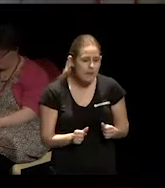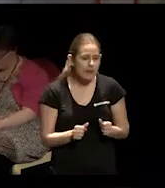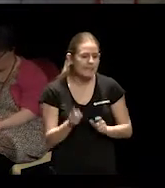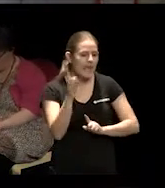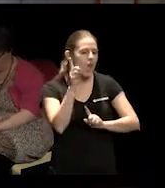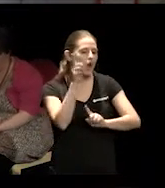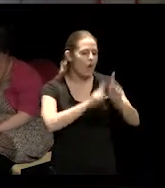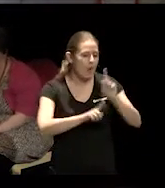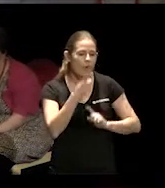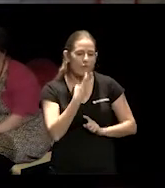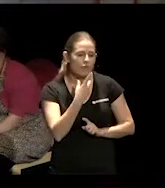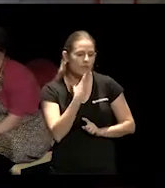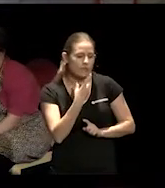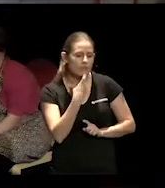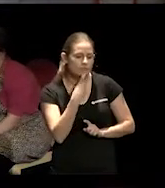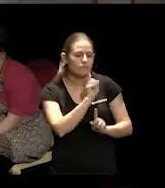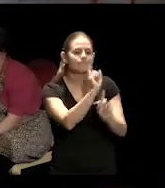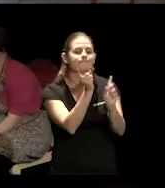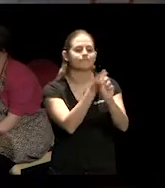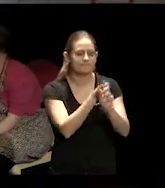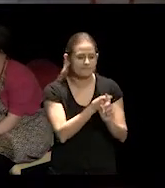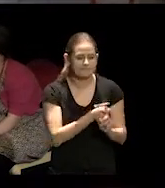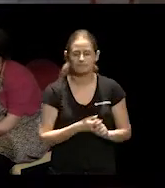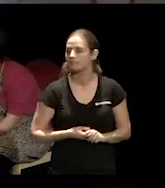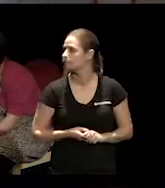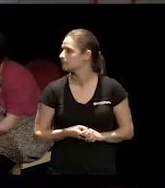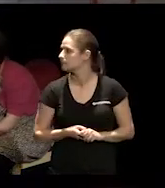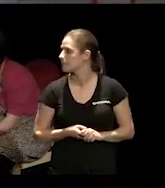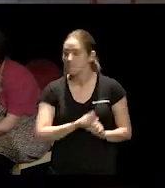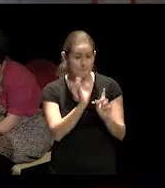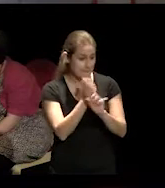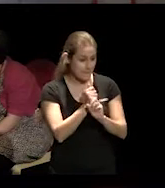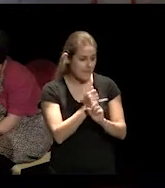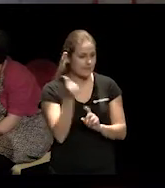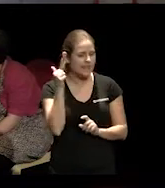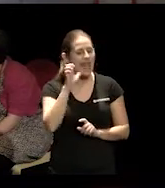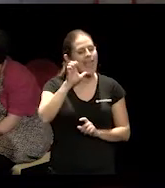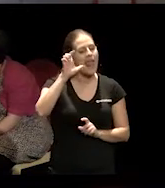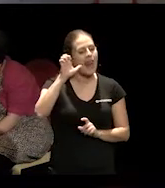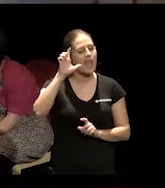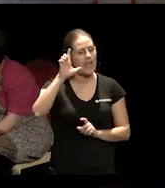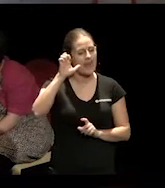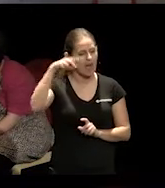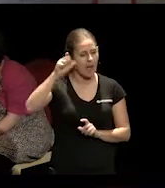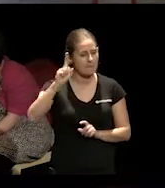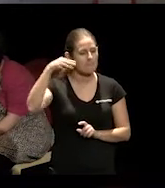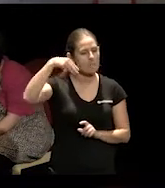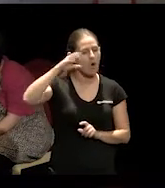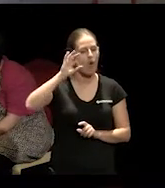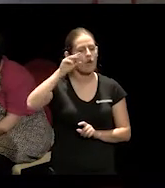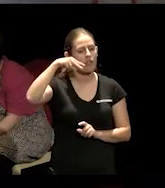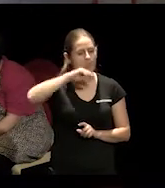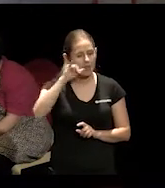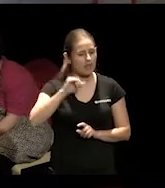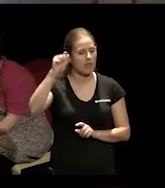aquí tenemos otra fotografía de un proyecto que realizaron Elena en Mozambique, muy interesante, donde se ven nuevos movimientos,